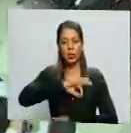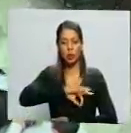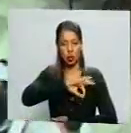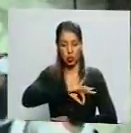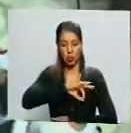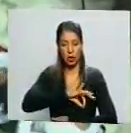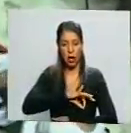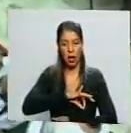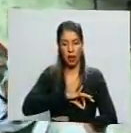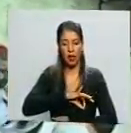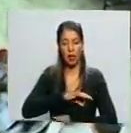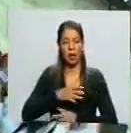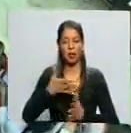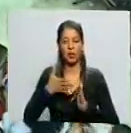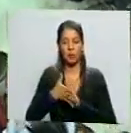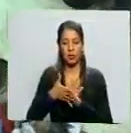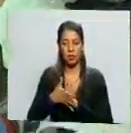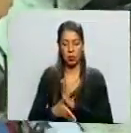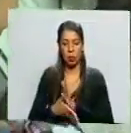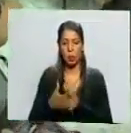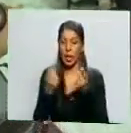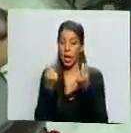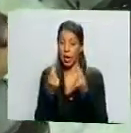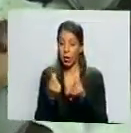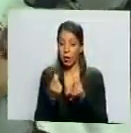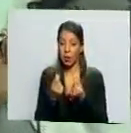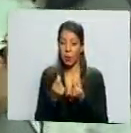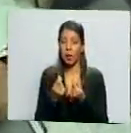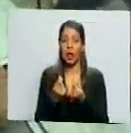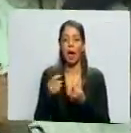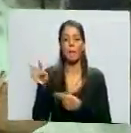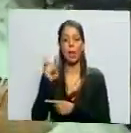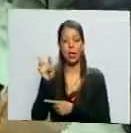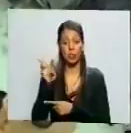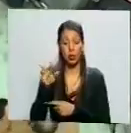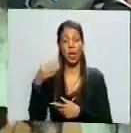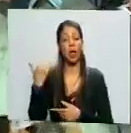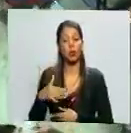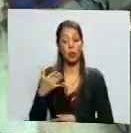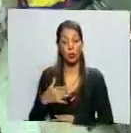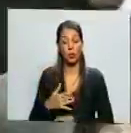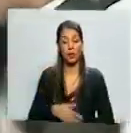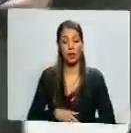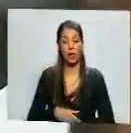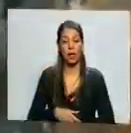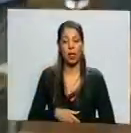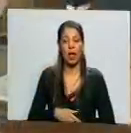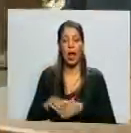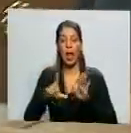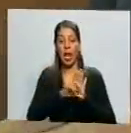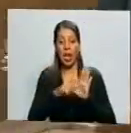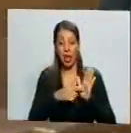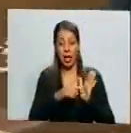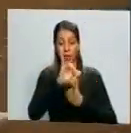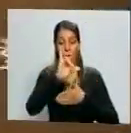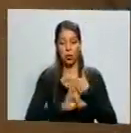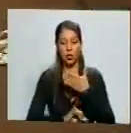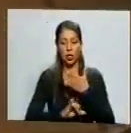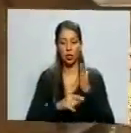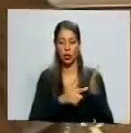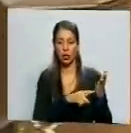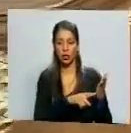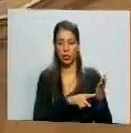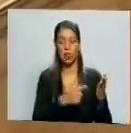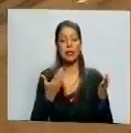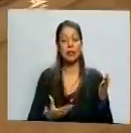para el área competente a la economía de la nación. Esta ley tiene como este proyecto, mejor dicho,